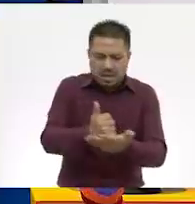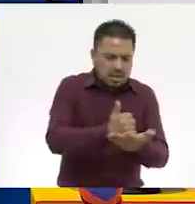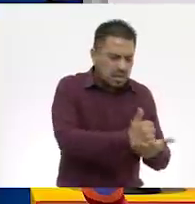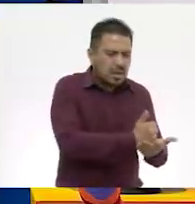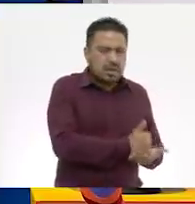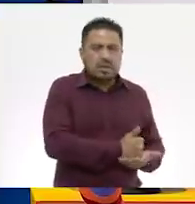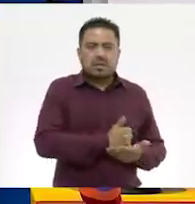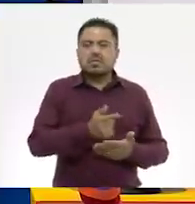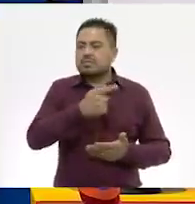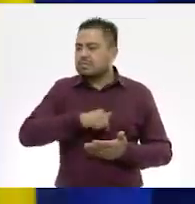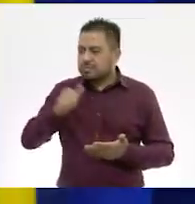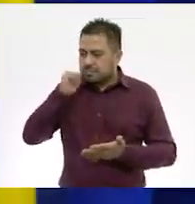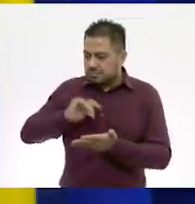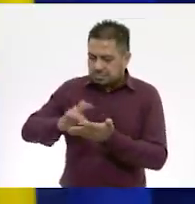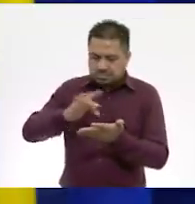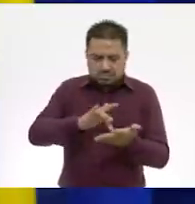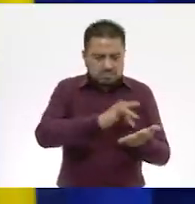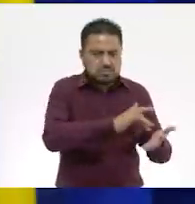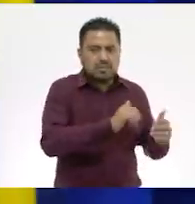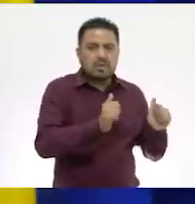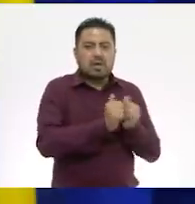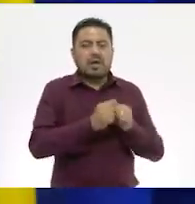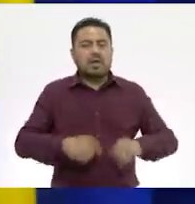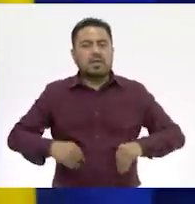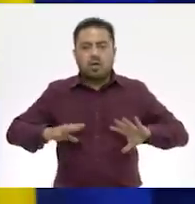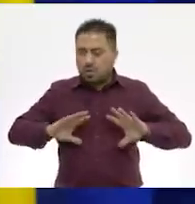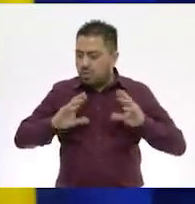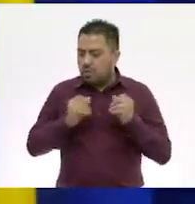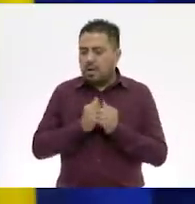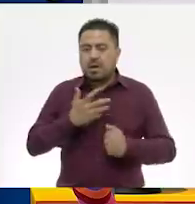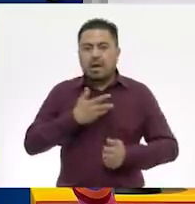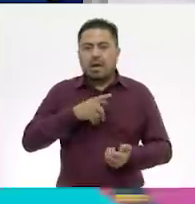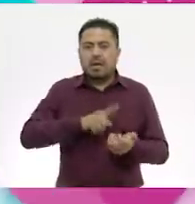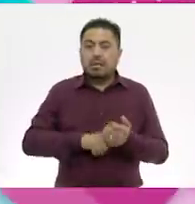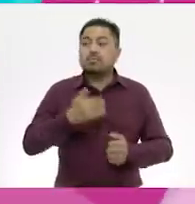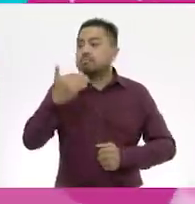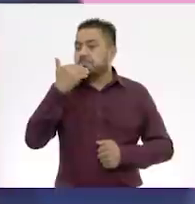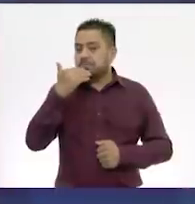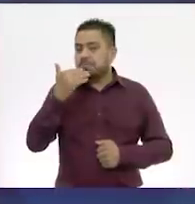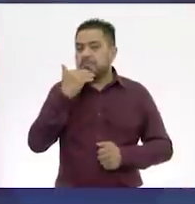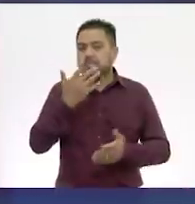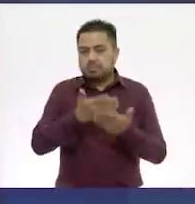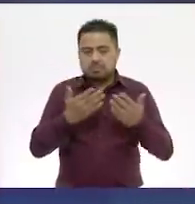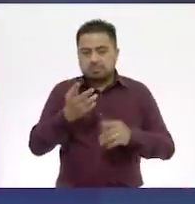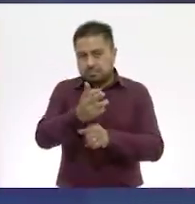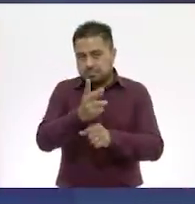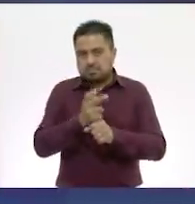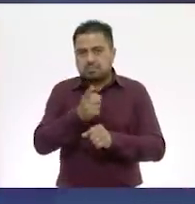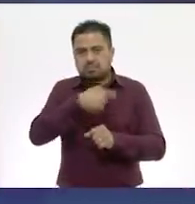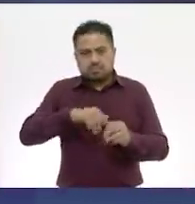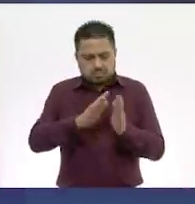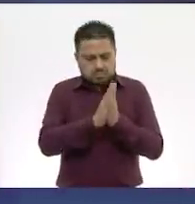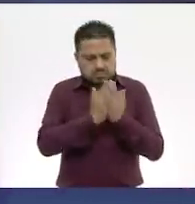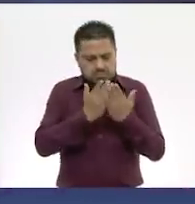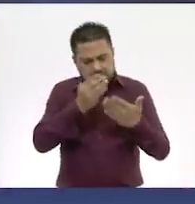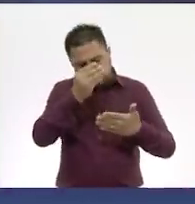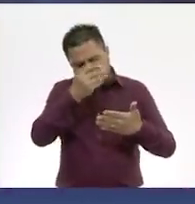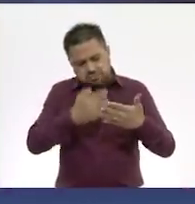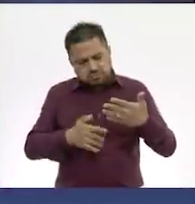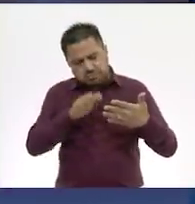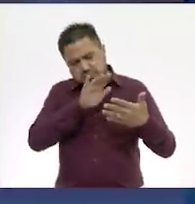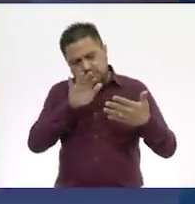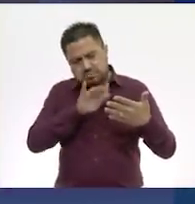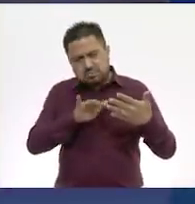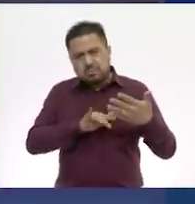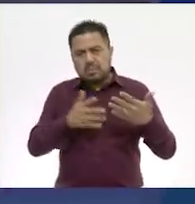ser agradecidos en la vida con todo lo que tenemos. Muy bien, ahora los invito a que consulten los libros de fábulas que tengan a la